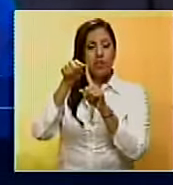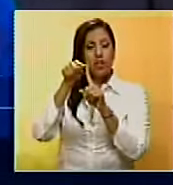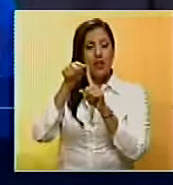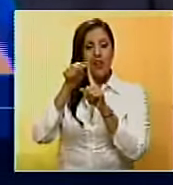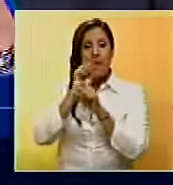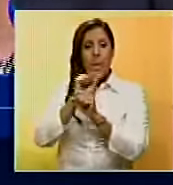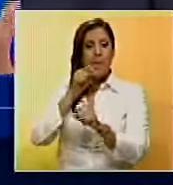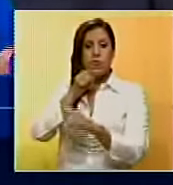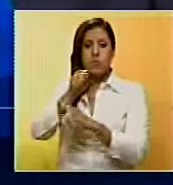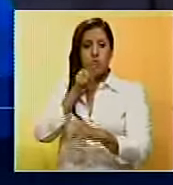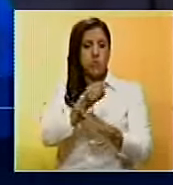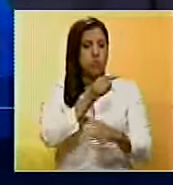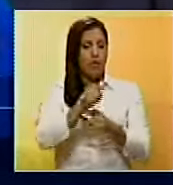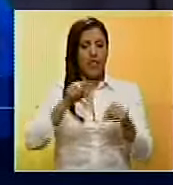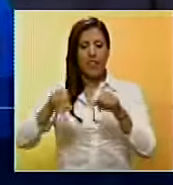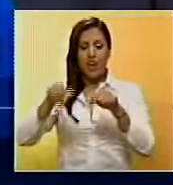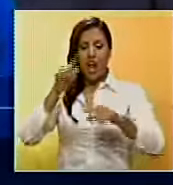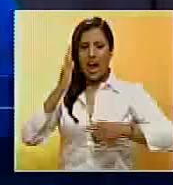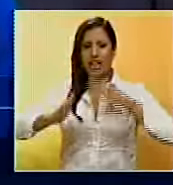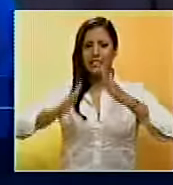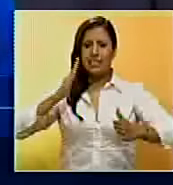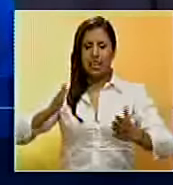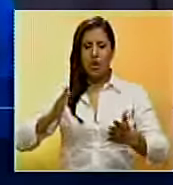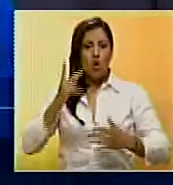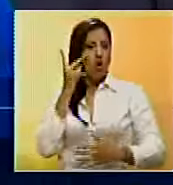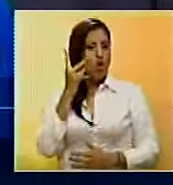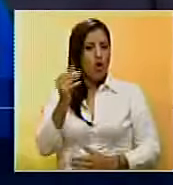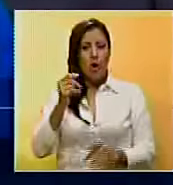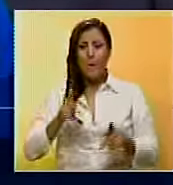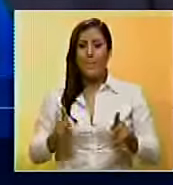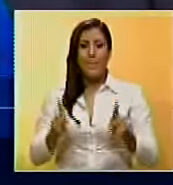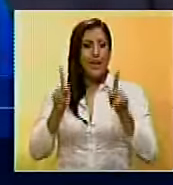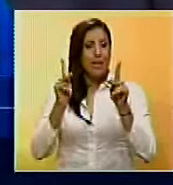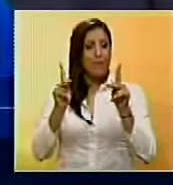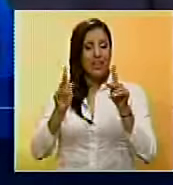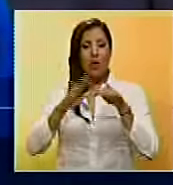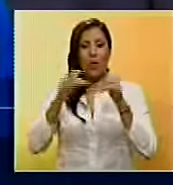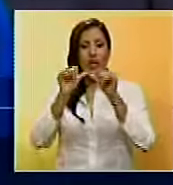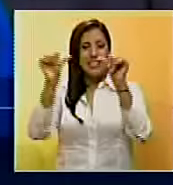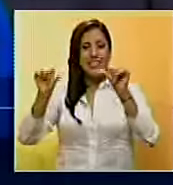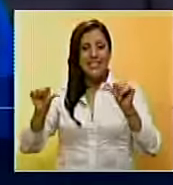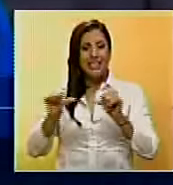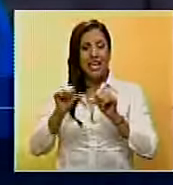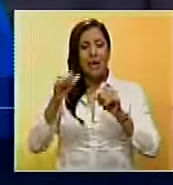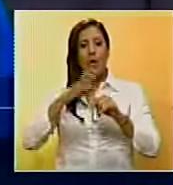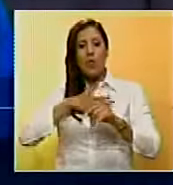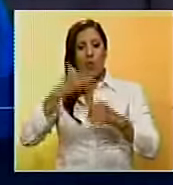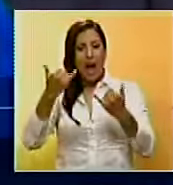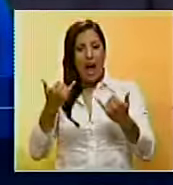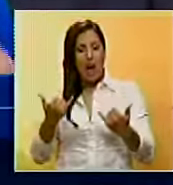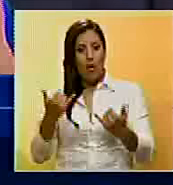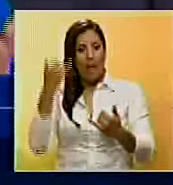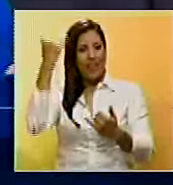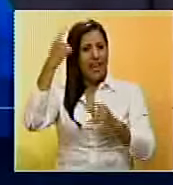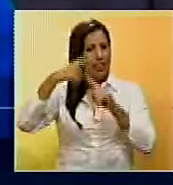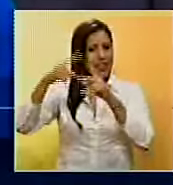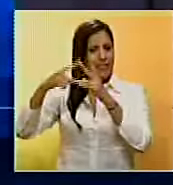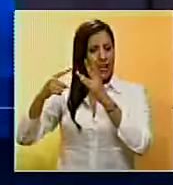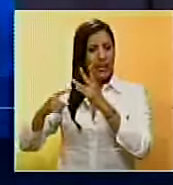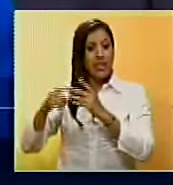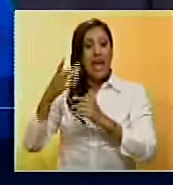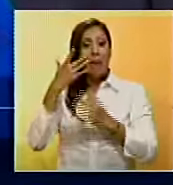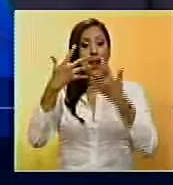a la imposición extraterritorial de sanciones, no está permitido por el sistema multilateral vigente. Cuando Estados